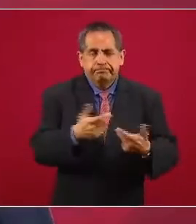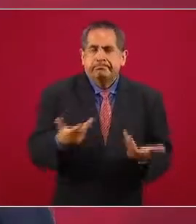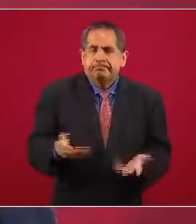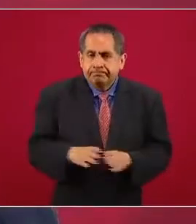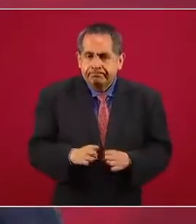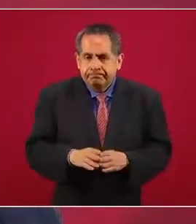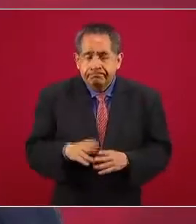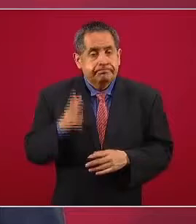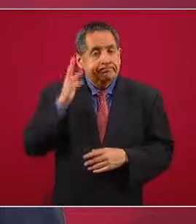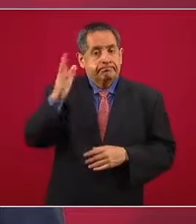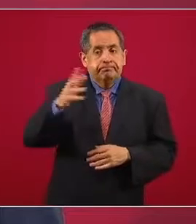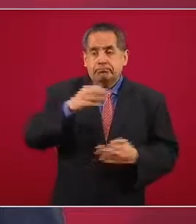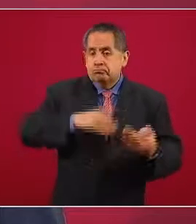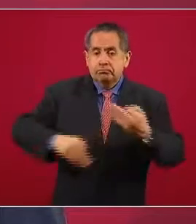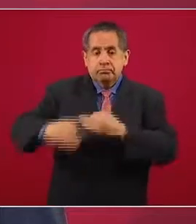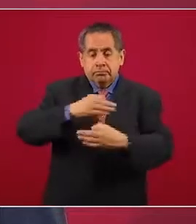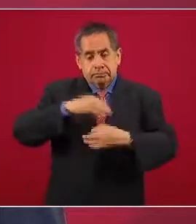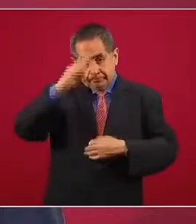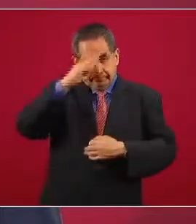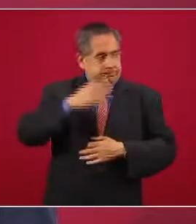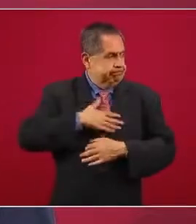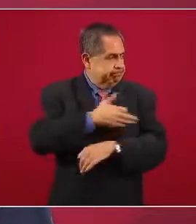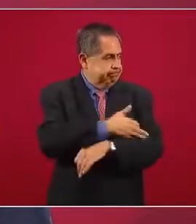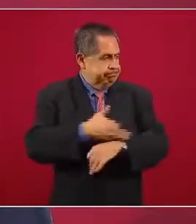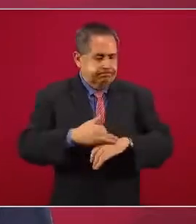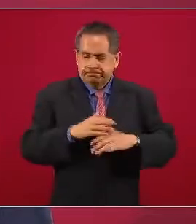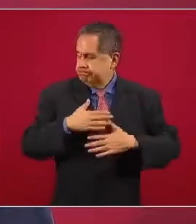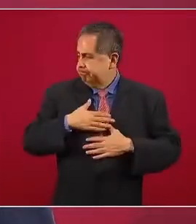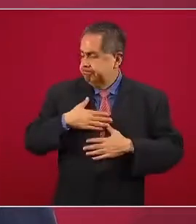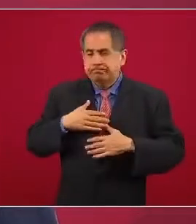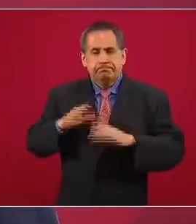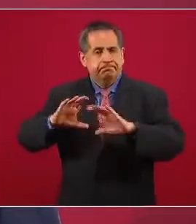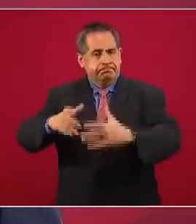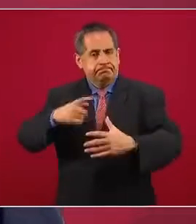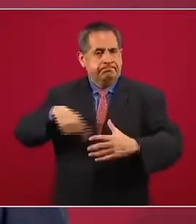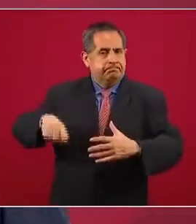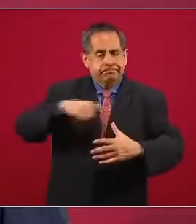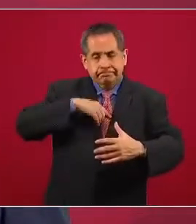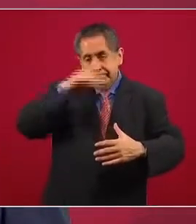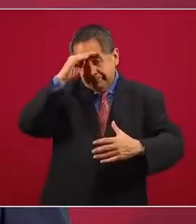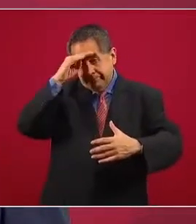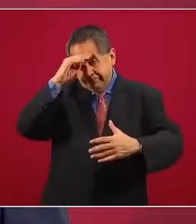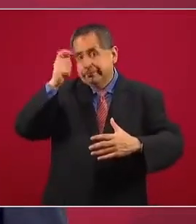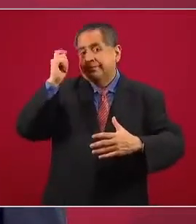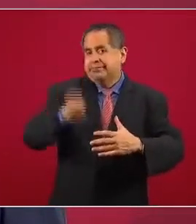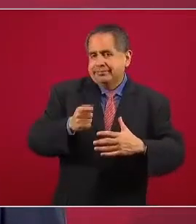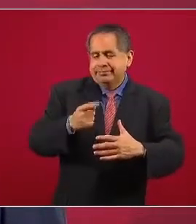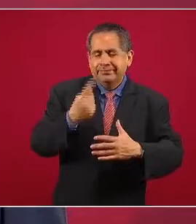final, pensemos en nuestras familias, pensemos en nuestras comunidades, pero arriba de